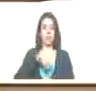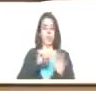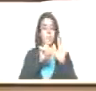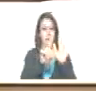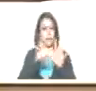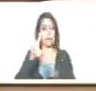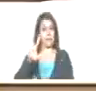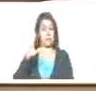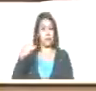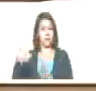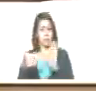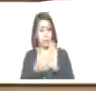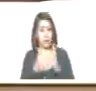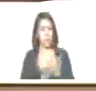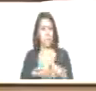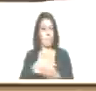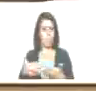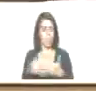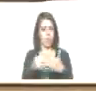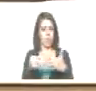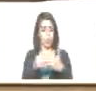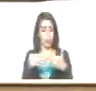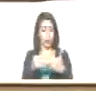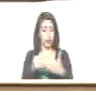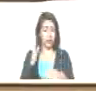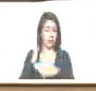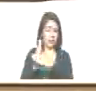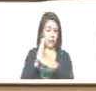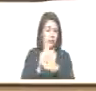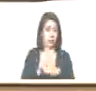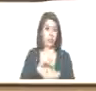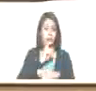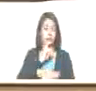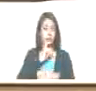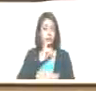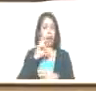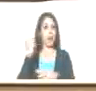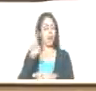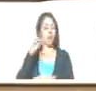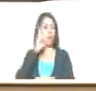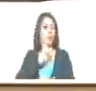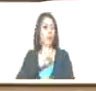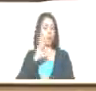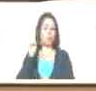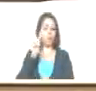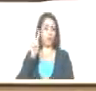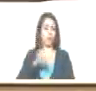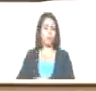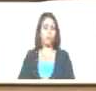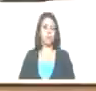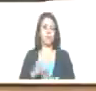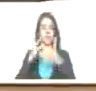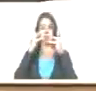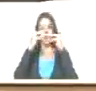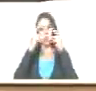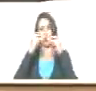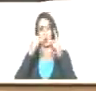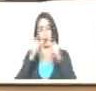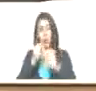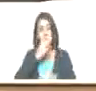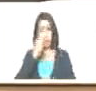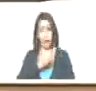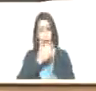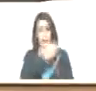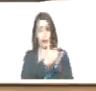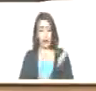mil millones de dólares que el bloqueo le ha costado a la República Bolivariana de Venezuela. Esos son números que son reales.